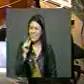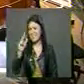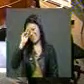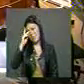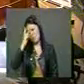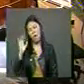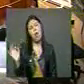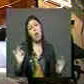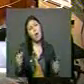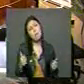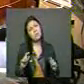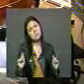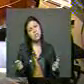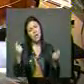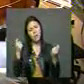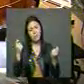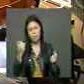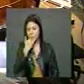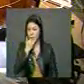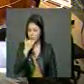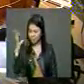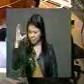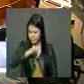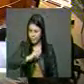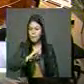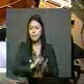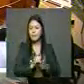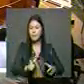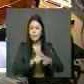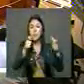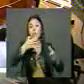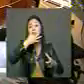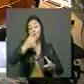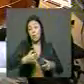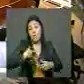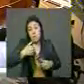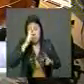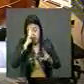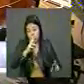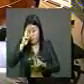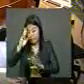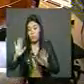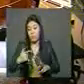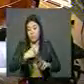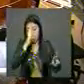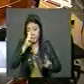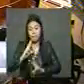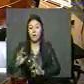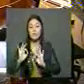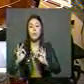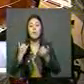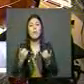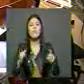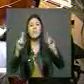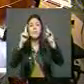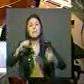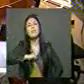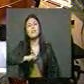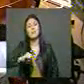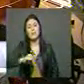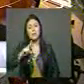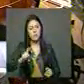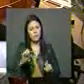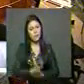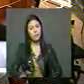mayorías. Aunque ya se vio que es una mayoría, y lo digo con todo respeto, en la Corte la que decide sobre estos derechos, debe añadirse